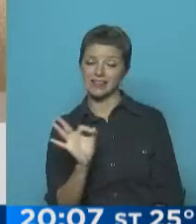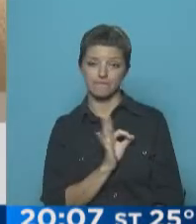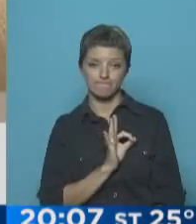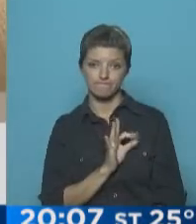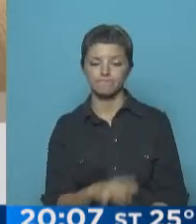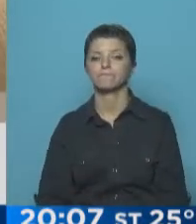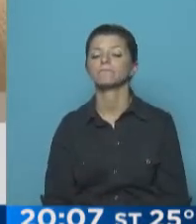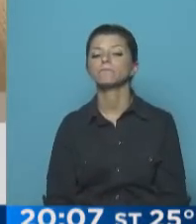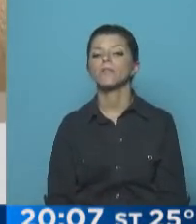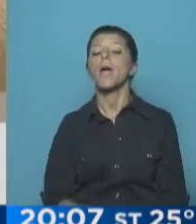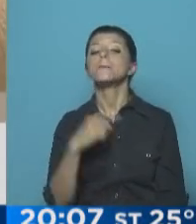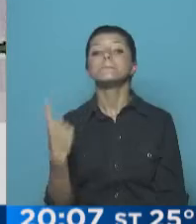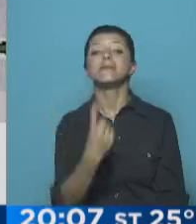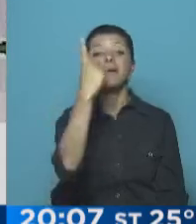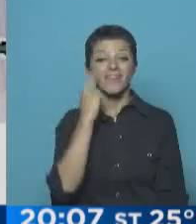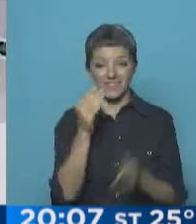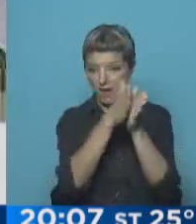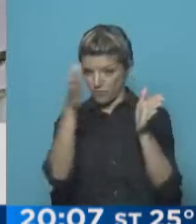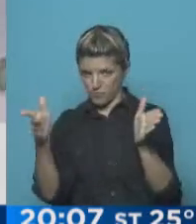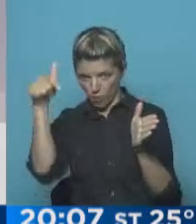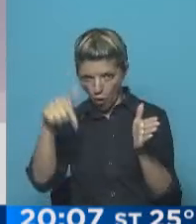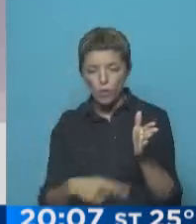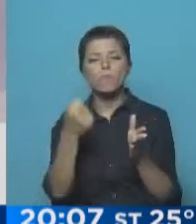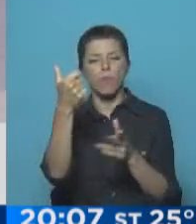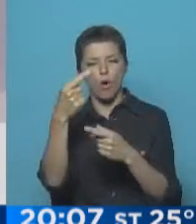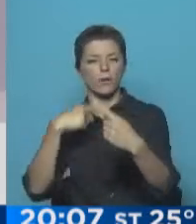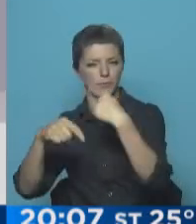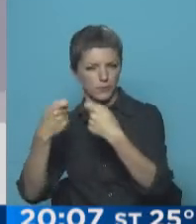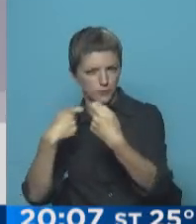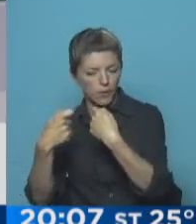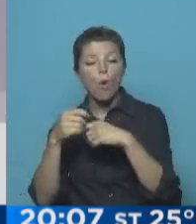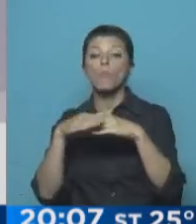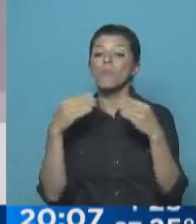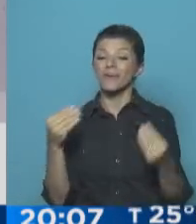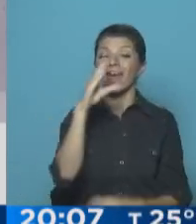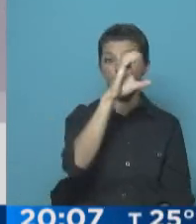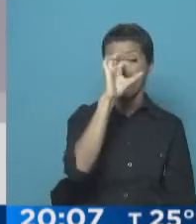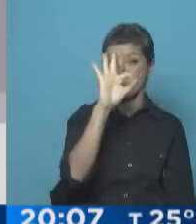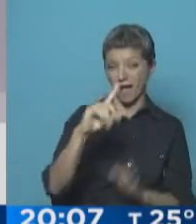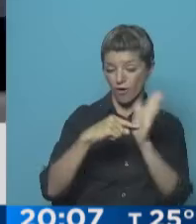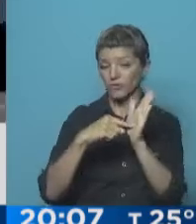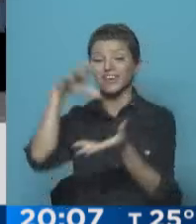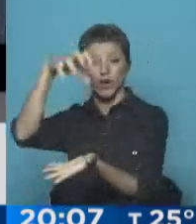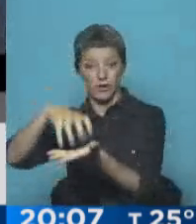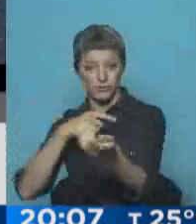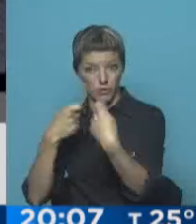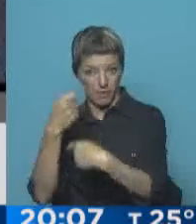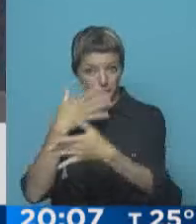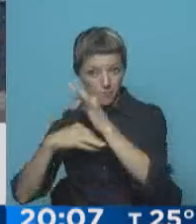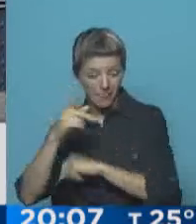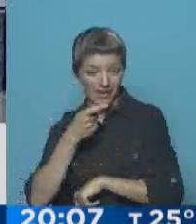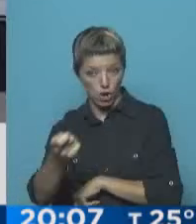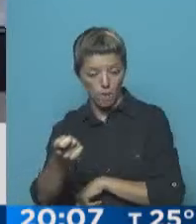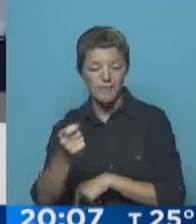La primera jornada sin cepo comenzó con pocas operaciones, dado que los bancos y casas de cambio debieron adecuar